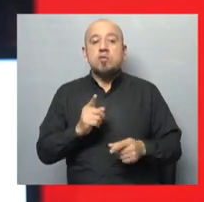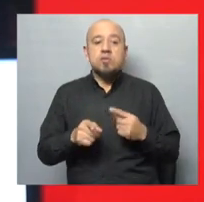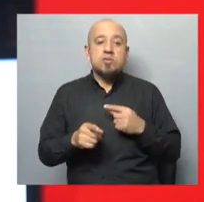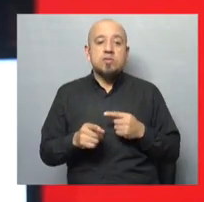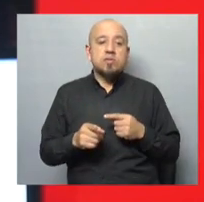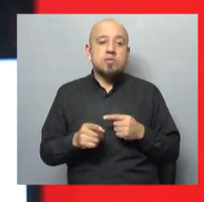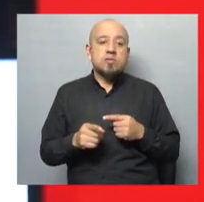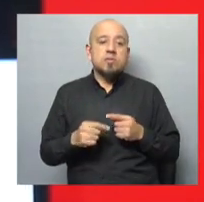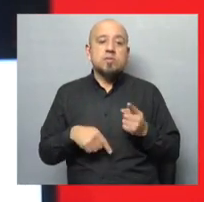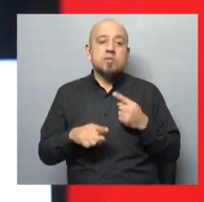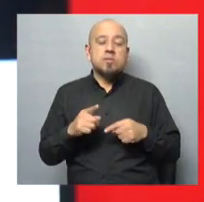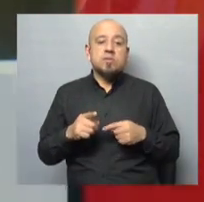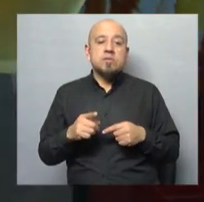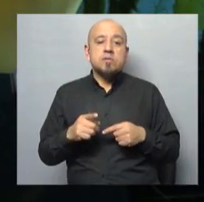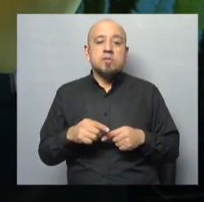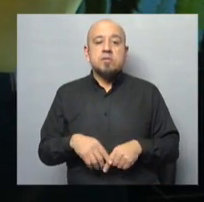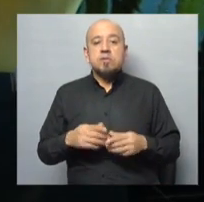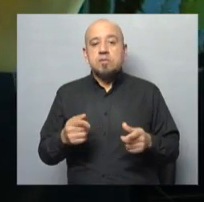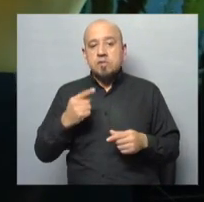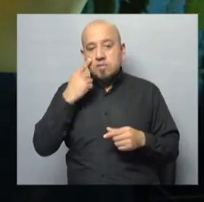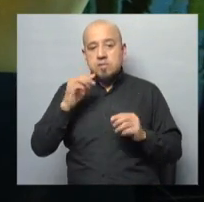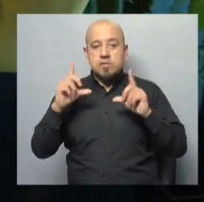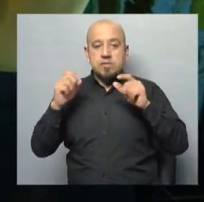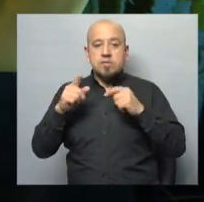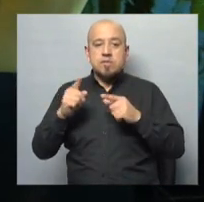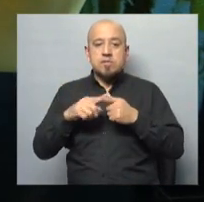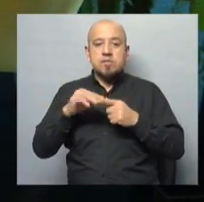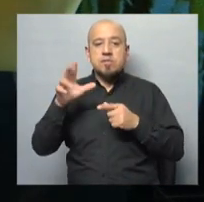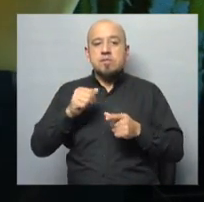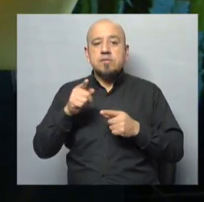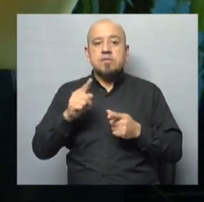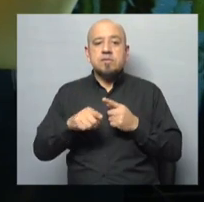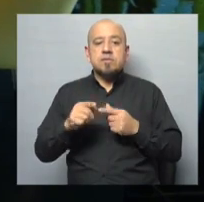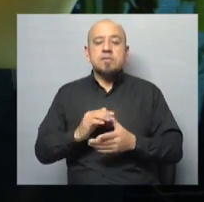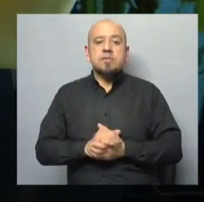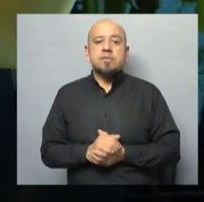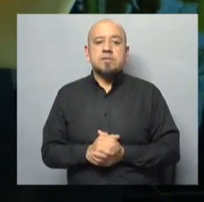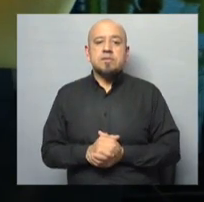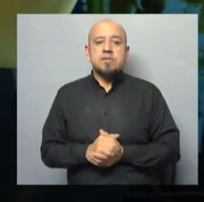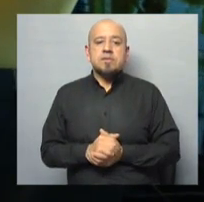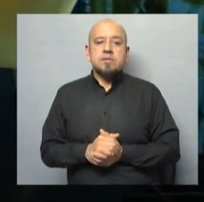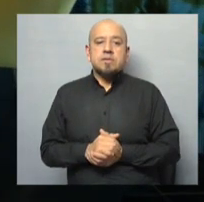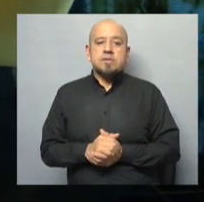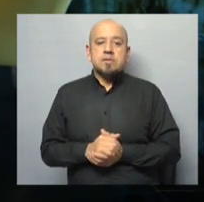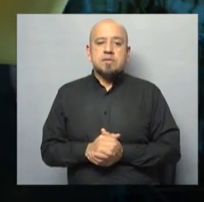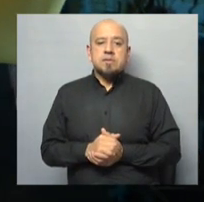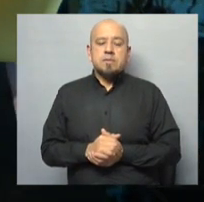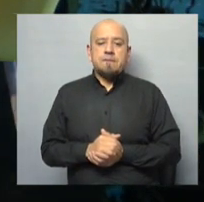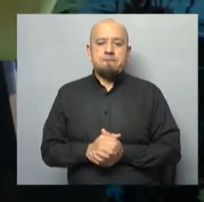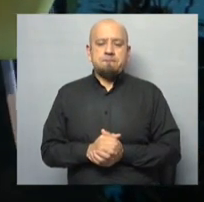voy a muy bien a sentir bueno vamos a ver la foto que nos enviaste la quietud elegiste es para